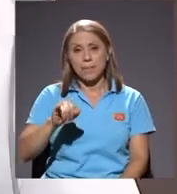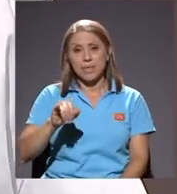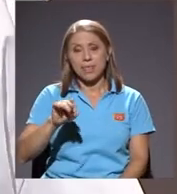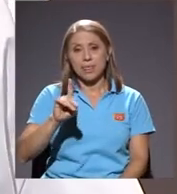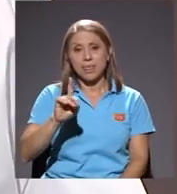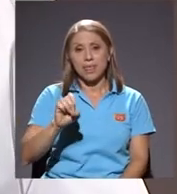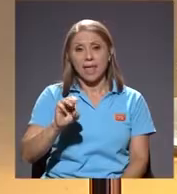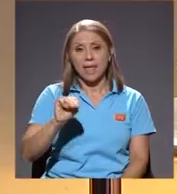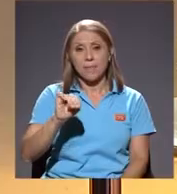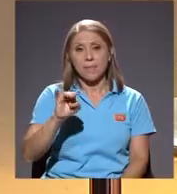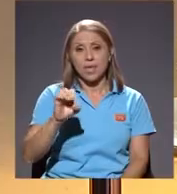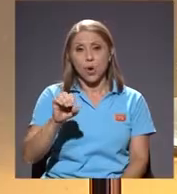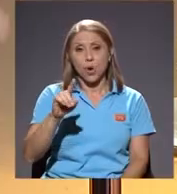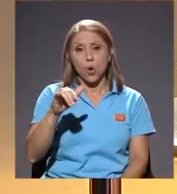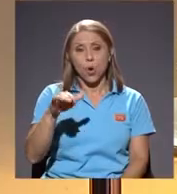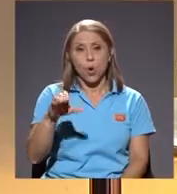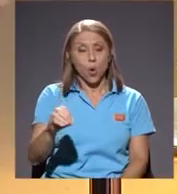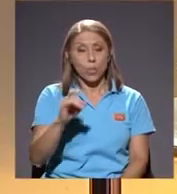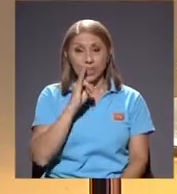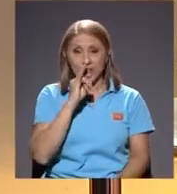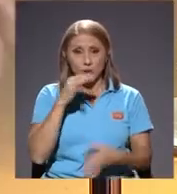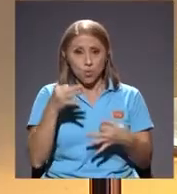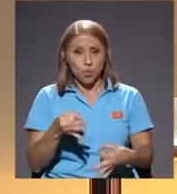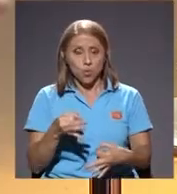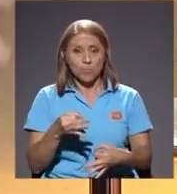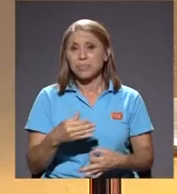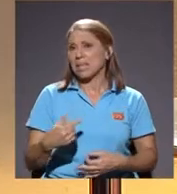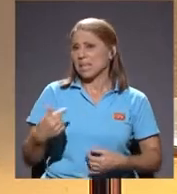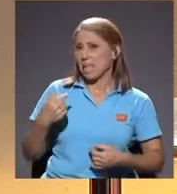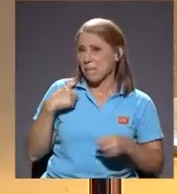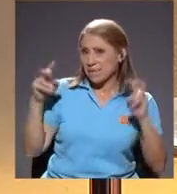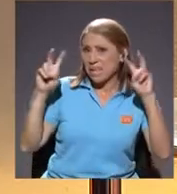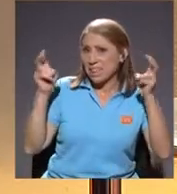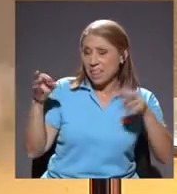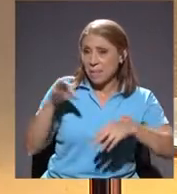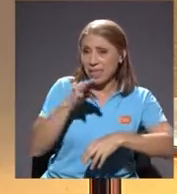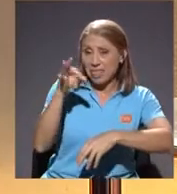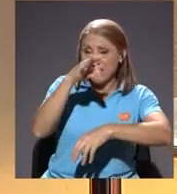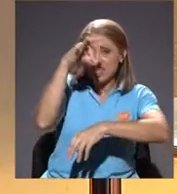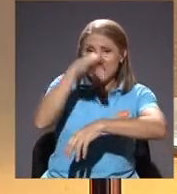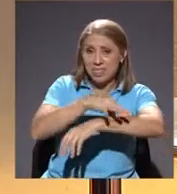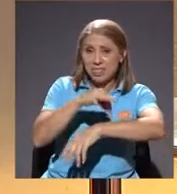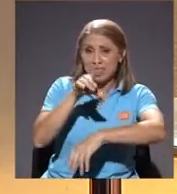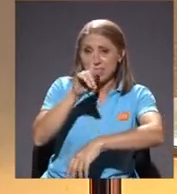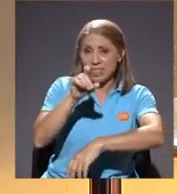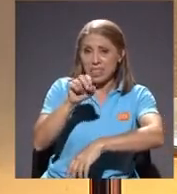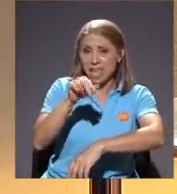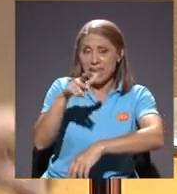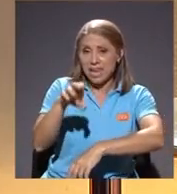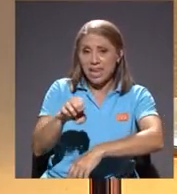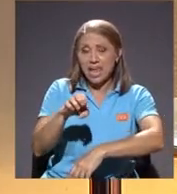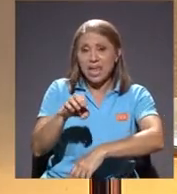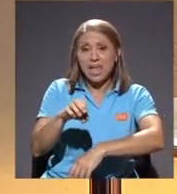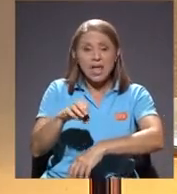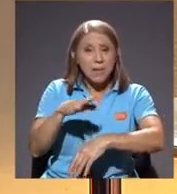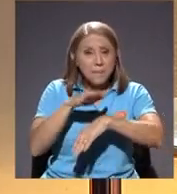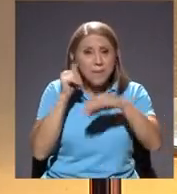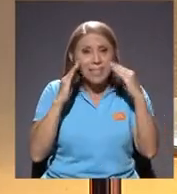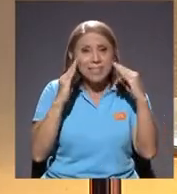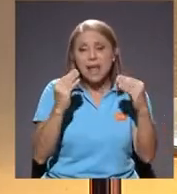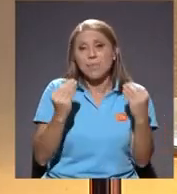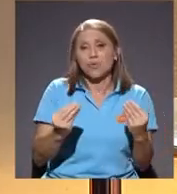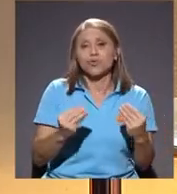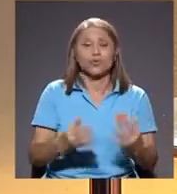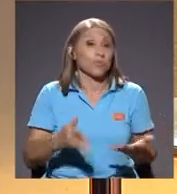ya a mí que el tema del dengue me trae mucho obviamente el